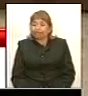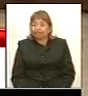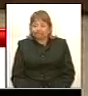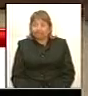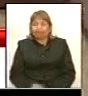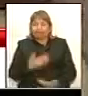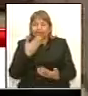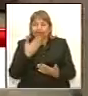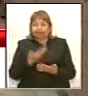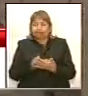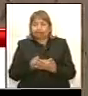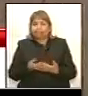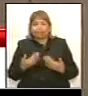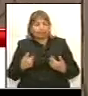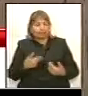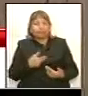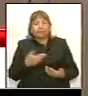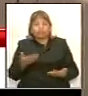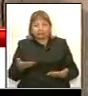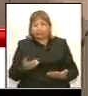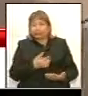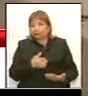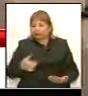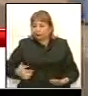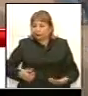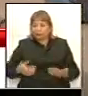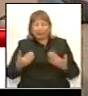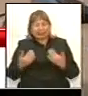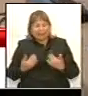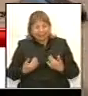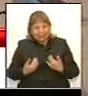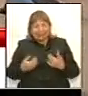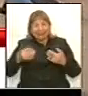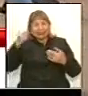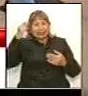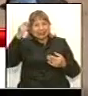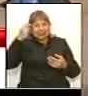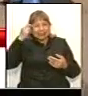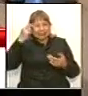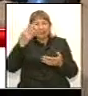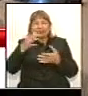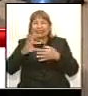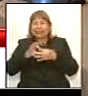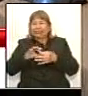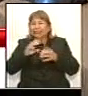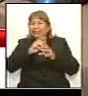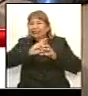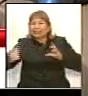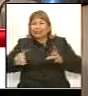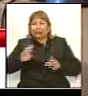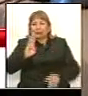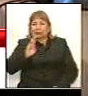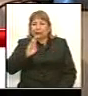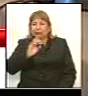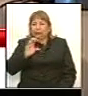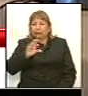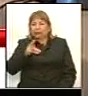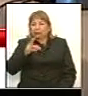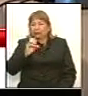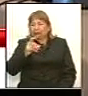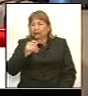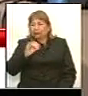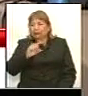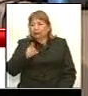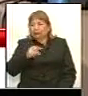Gracias. Entonces, presidente, creo que tiene que ir una política de la mano de desburocratizar el acceso